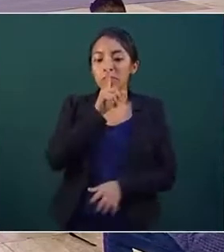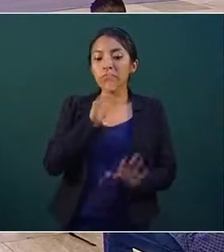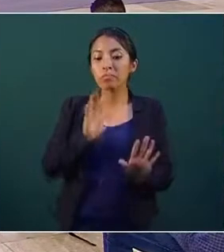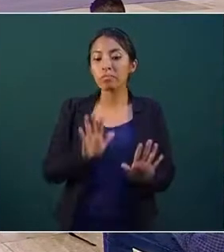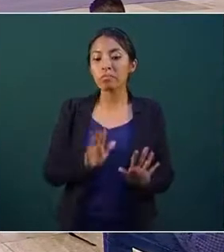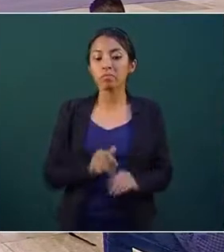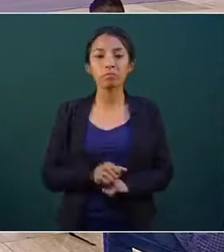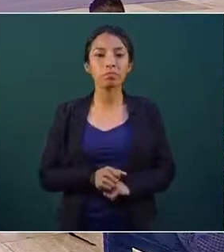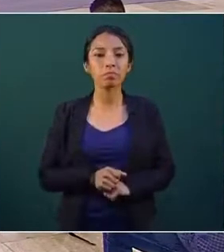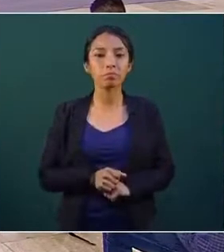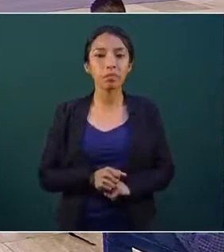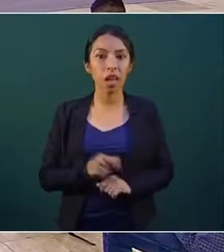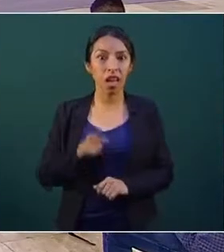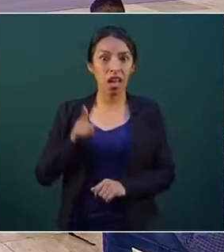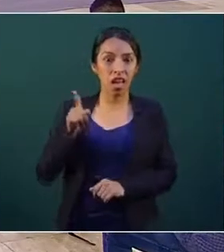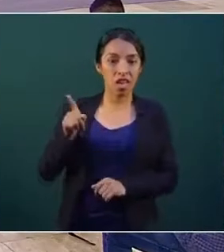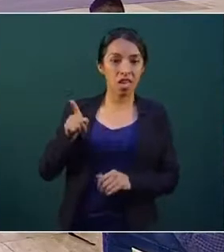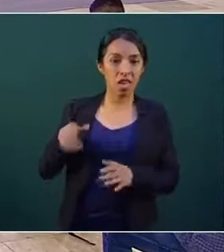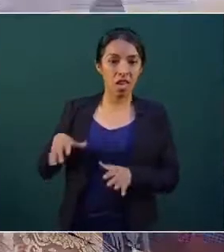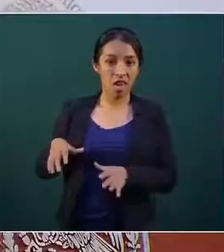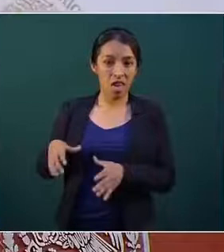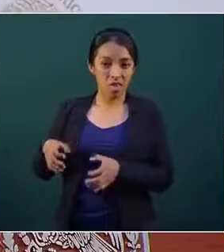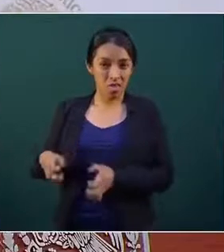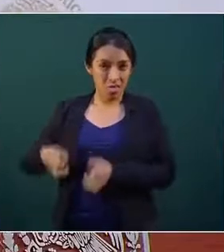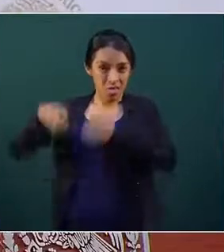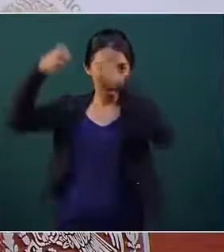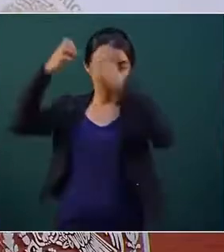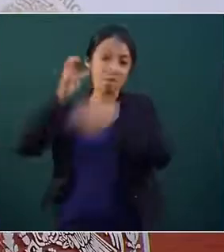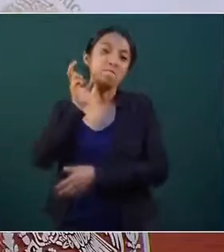Pemex, en el tercer piso,